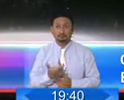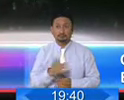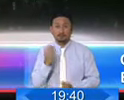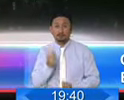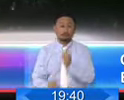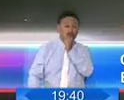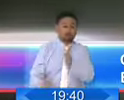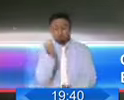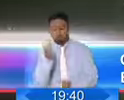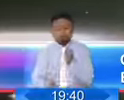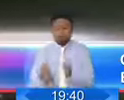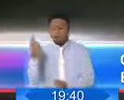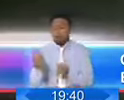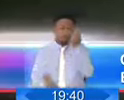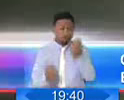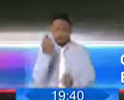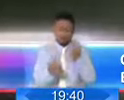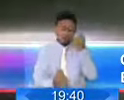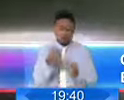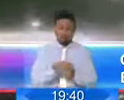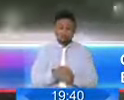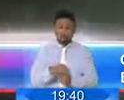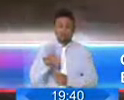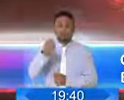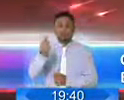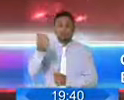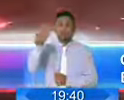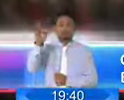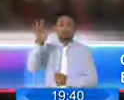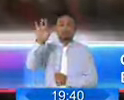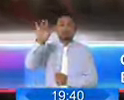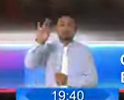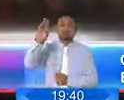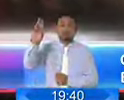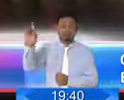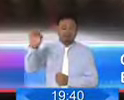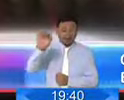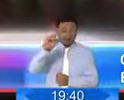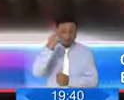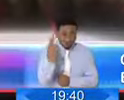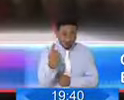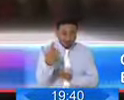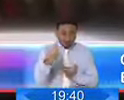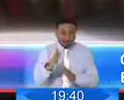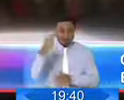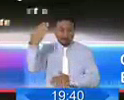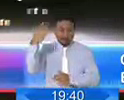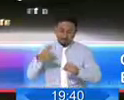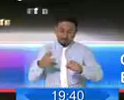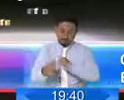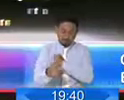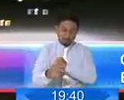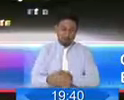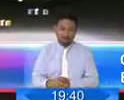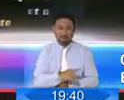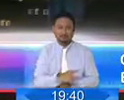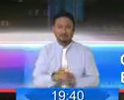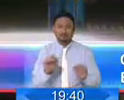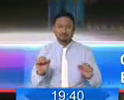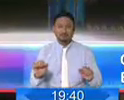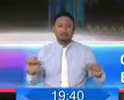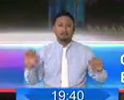pueblo, juegos pirotécnicos y con un conteo regresivo, el alcalde de Quito, Mauricio Rodas, inauguró oficialmente la tan